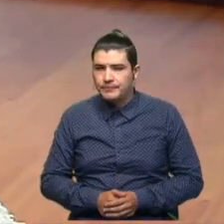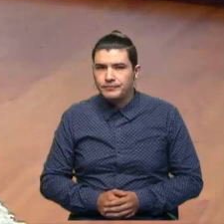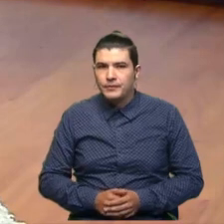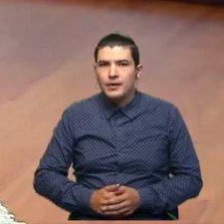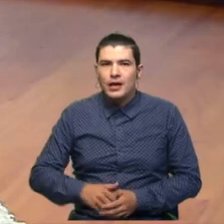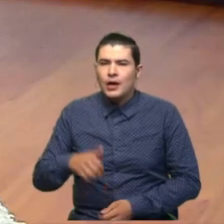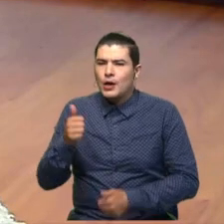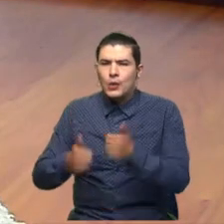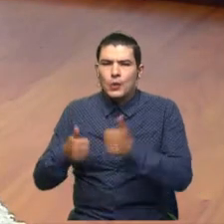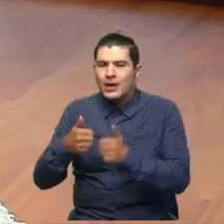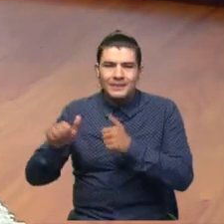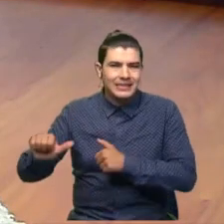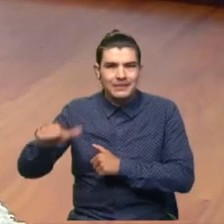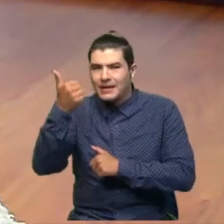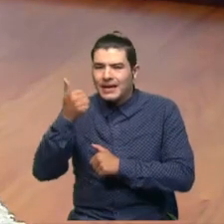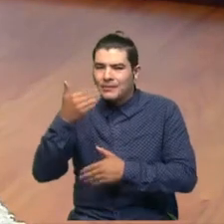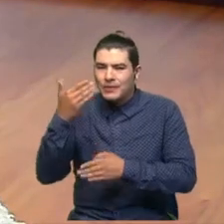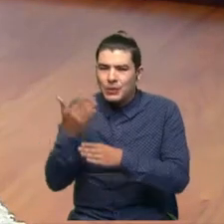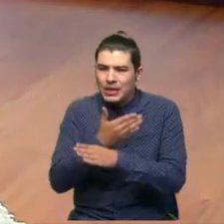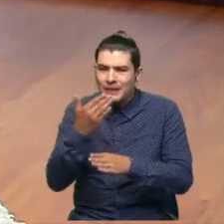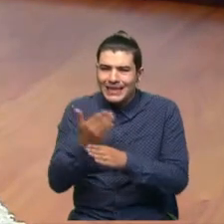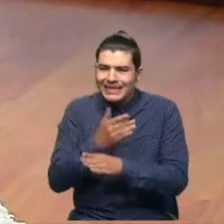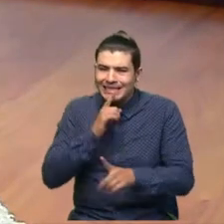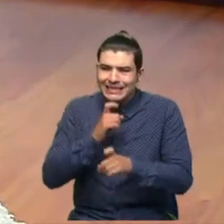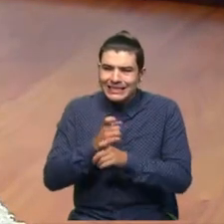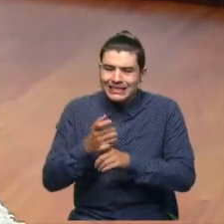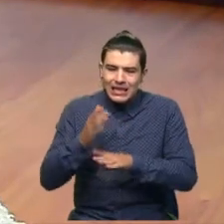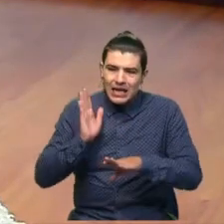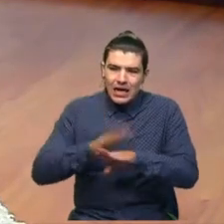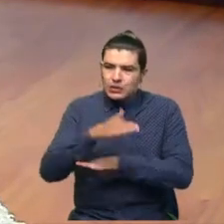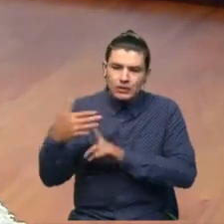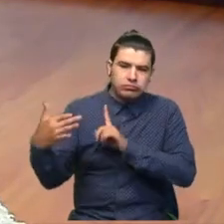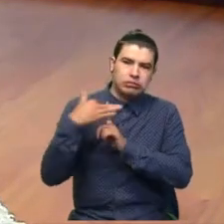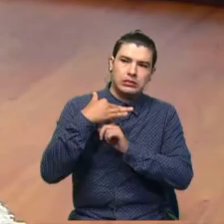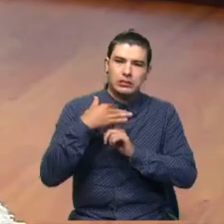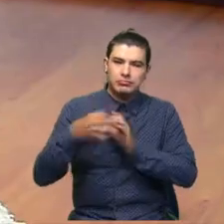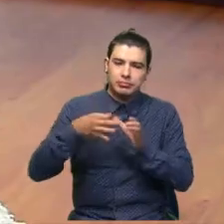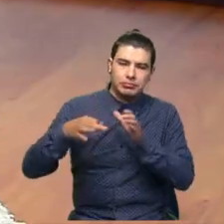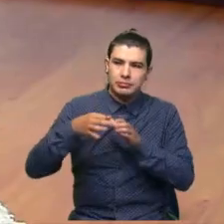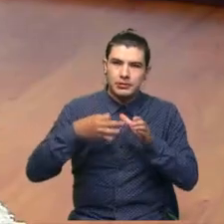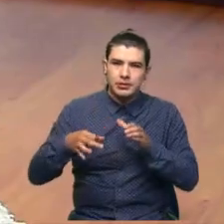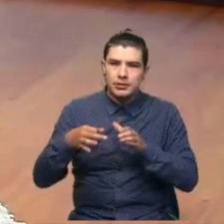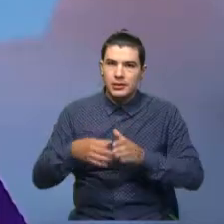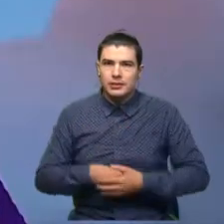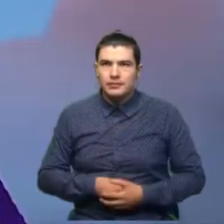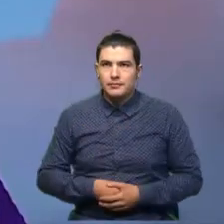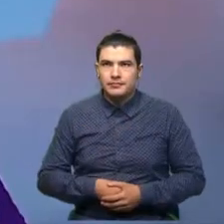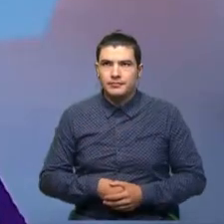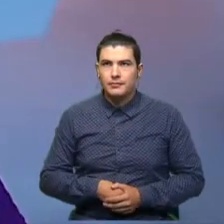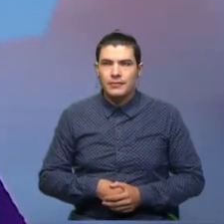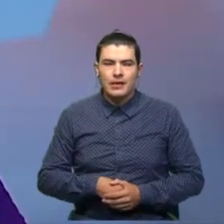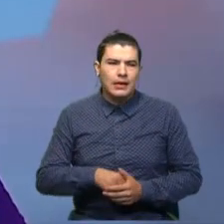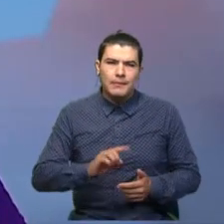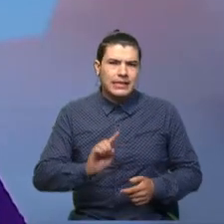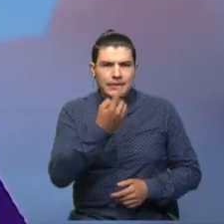las principales complicaciones a las que nos puede llevar la infección por el Helicobacter pylori? Sí, bueno, principalmente